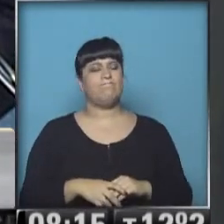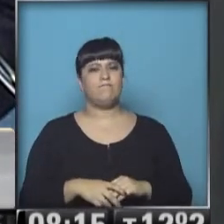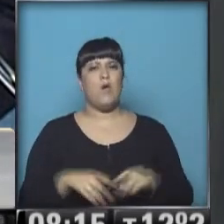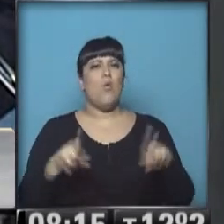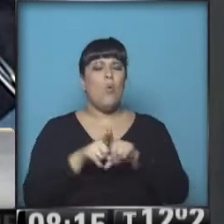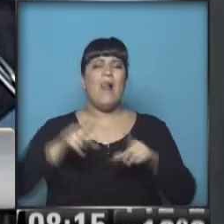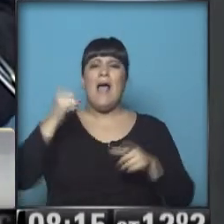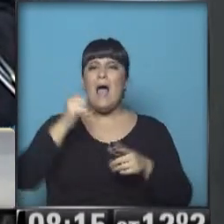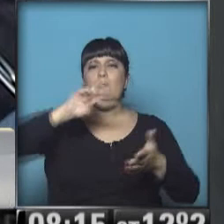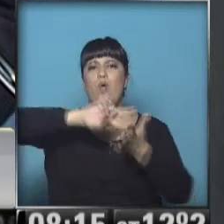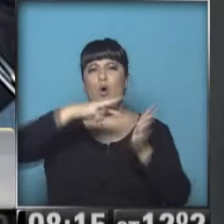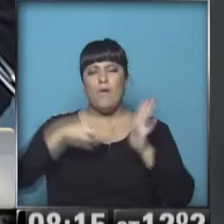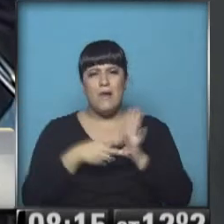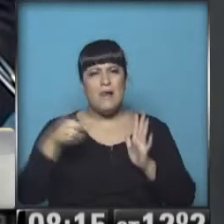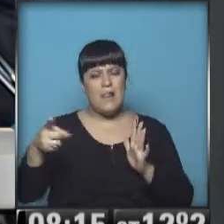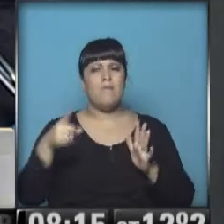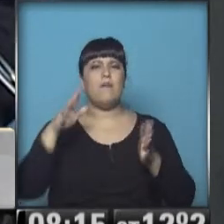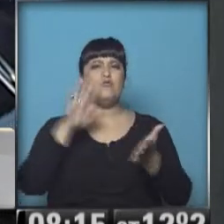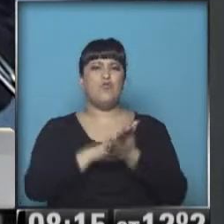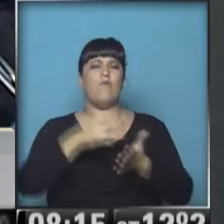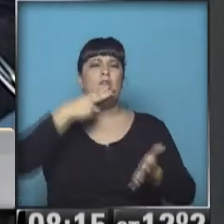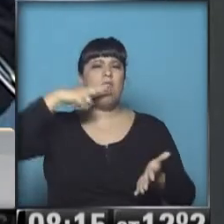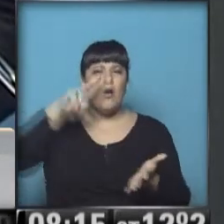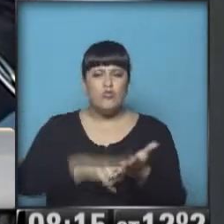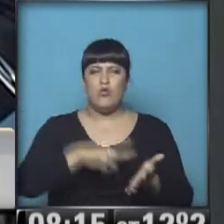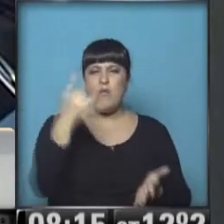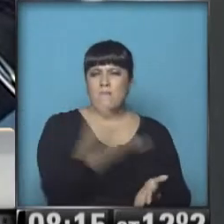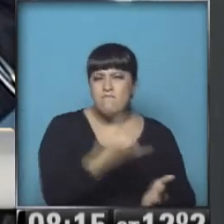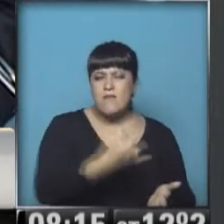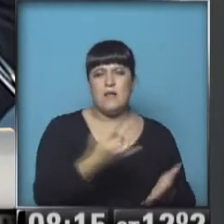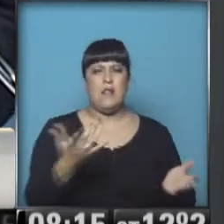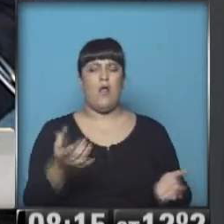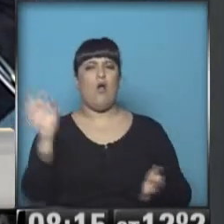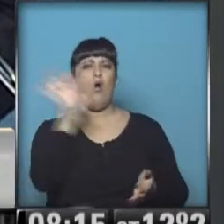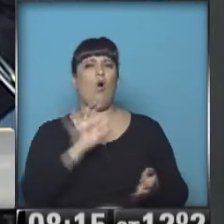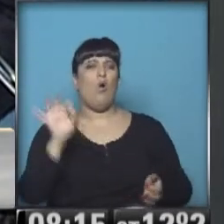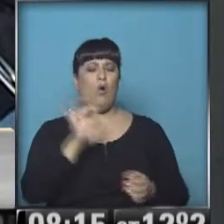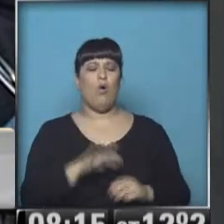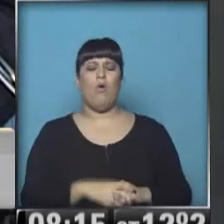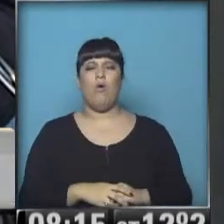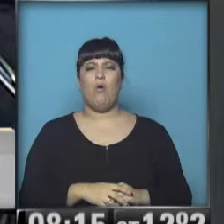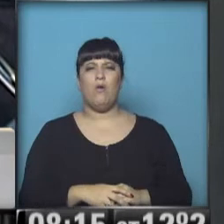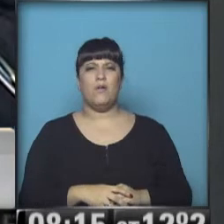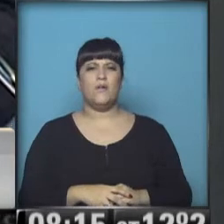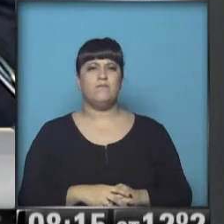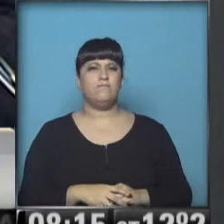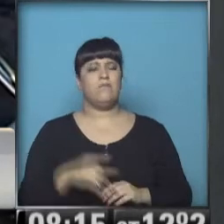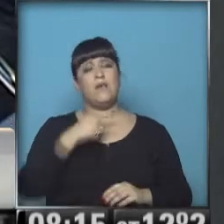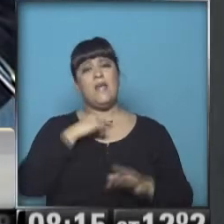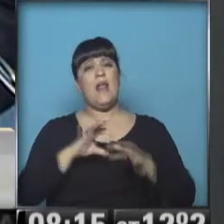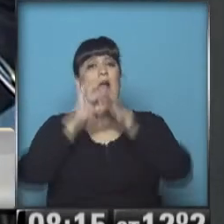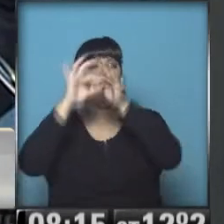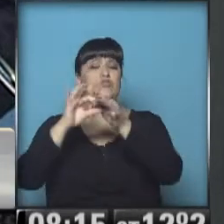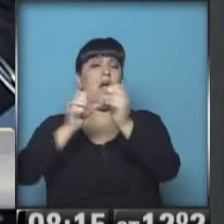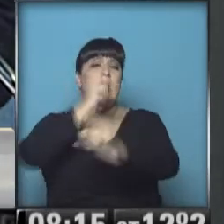tienen que ver con facturas apócrifas o pretender asociar esto a empresas o